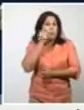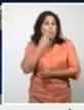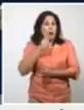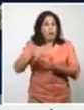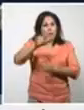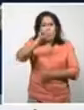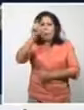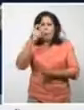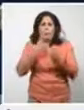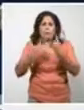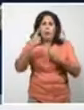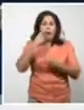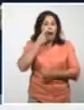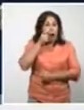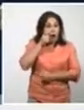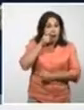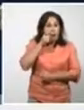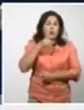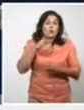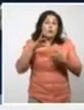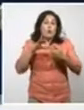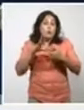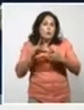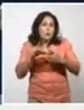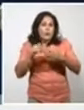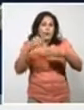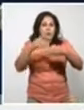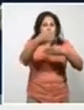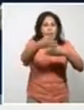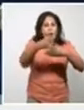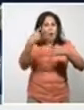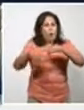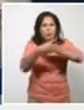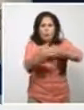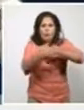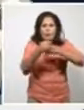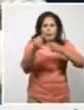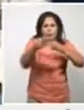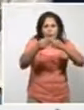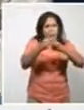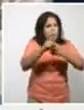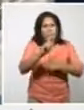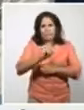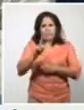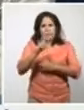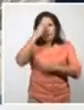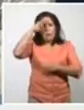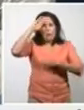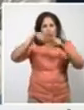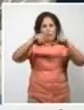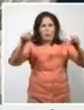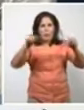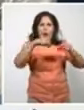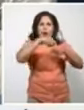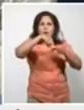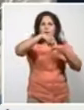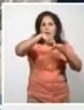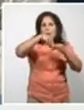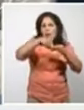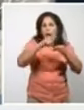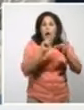veces, tenemos la suerte de no tener fronteras terrestres. Por lo tanto, siempre vendría por puertos,